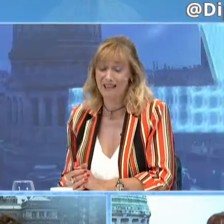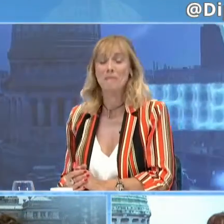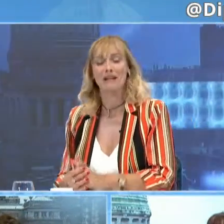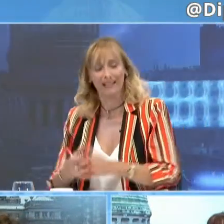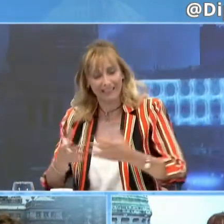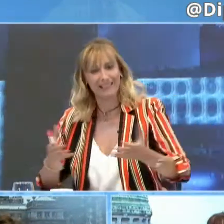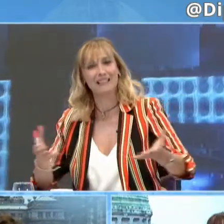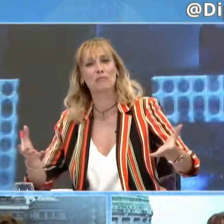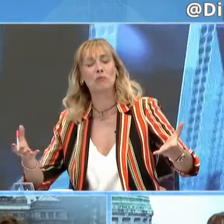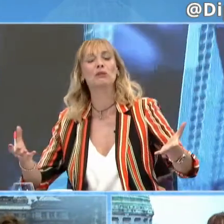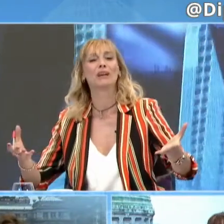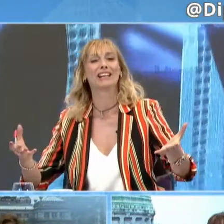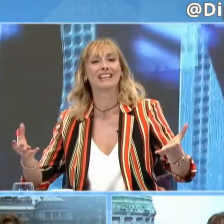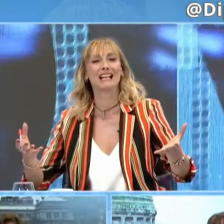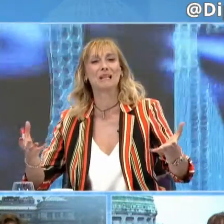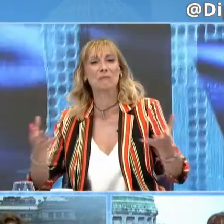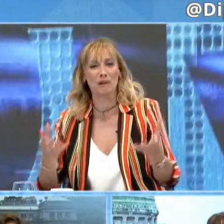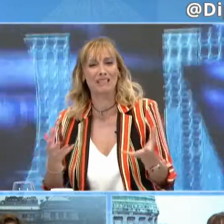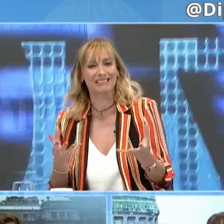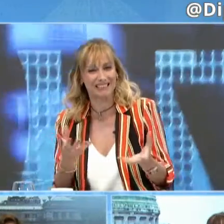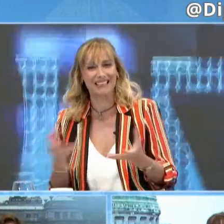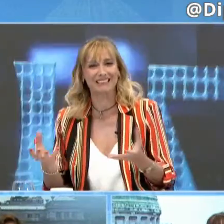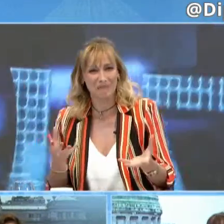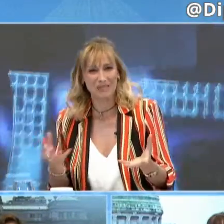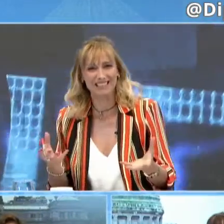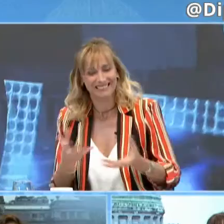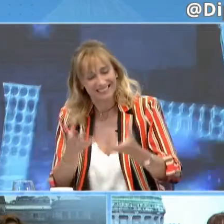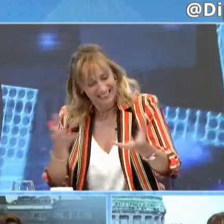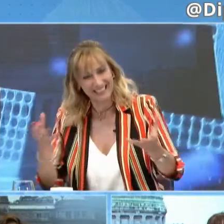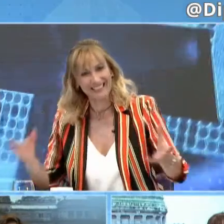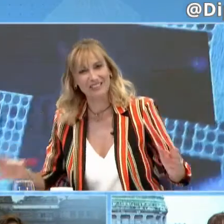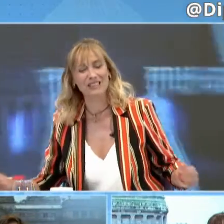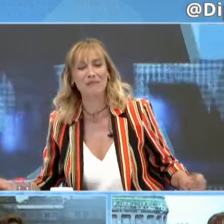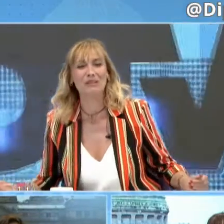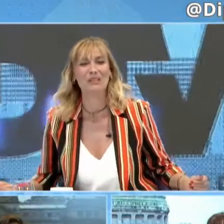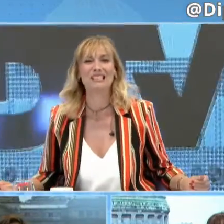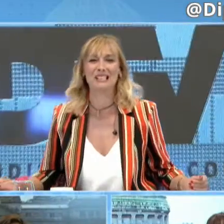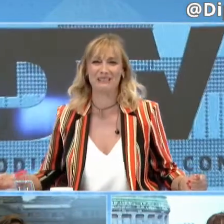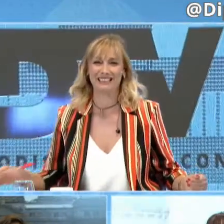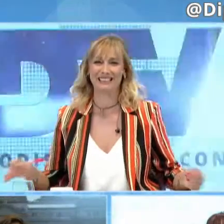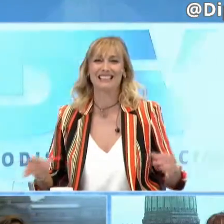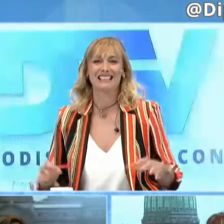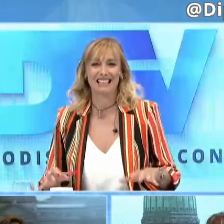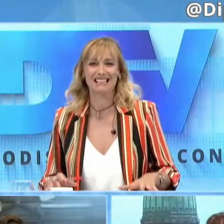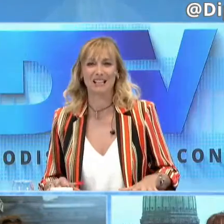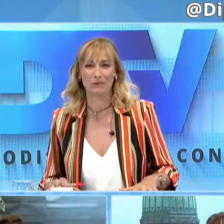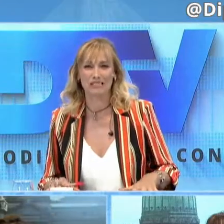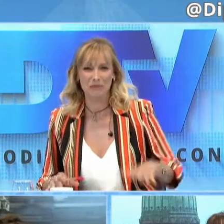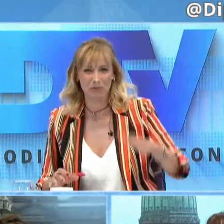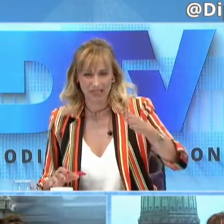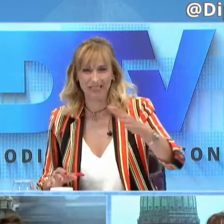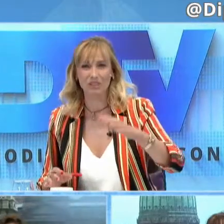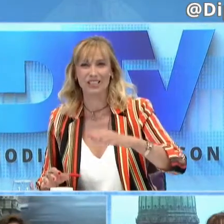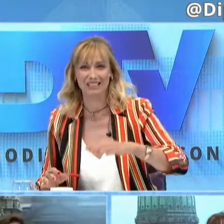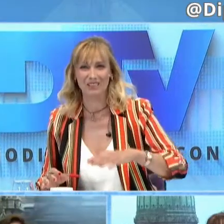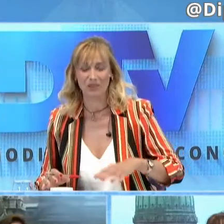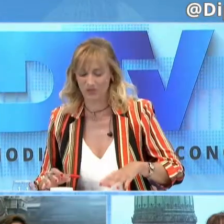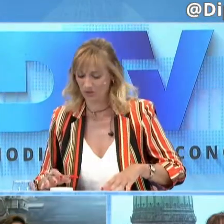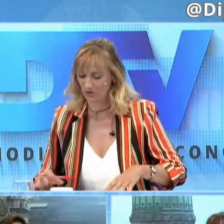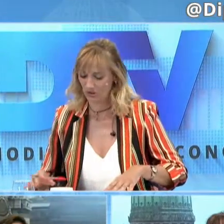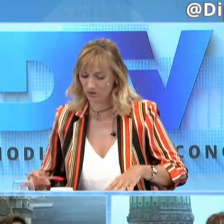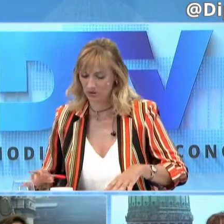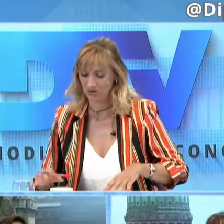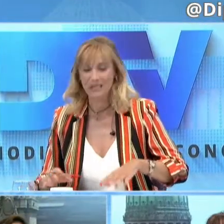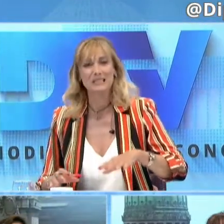necesaria para que el público en general pueda entender también los términos de ese debate. Gracias, Luis, por seguir conectado